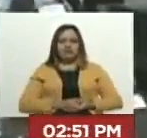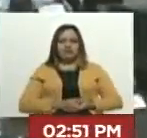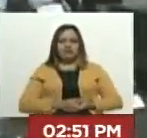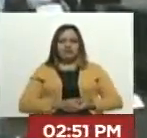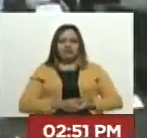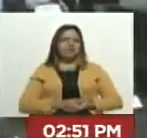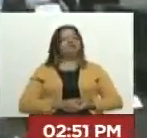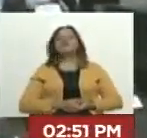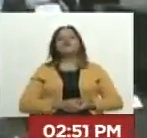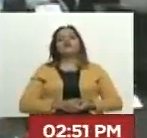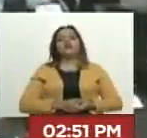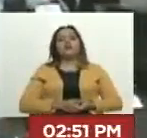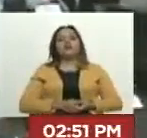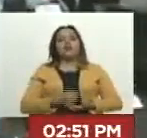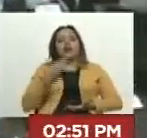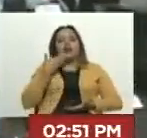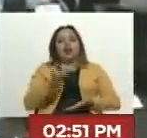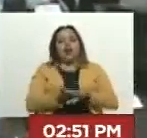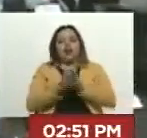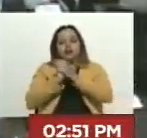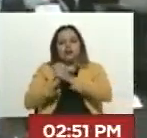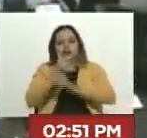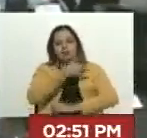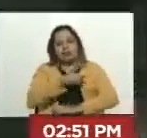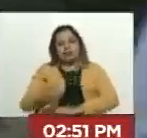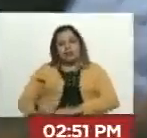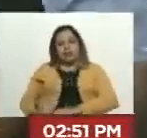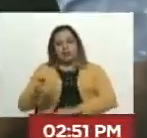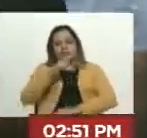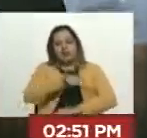Gracias, compañero presidente, miembro de la Junta Directiva,